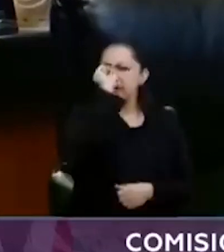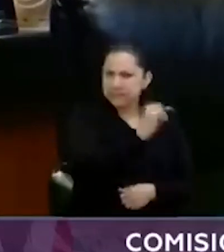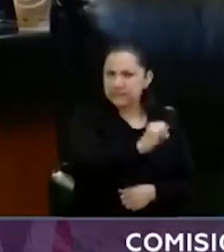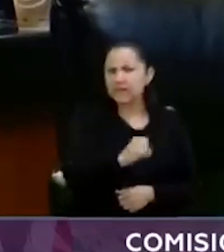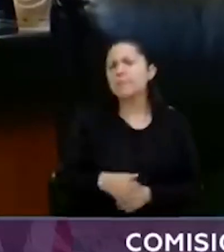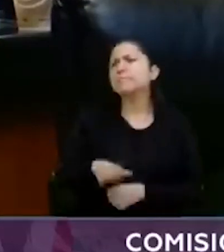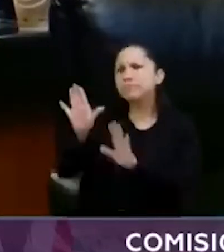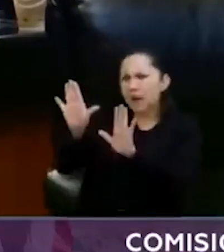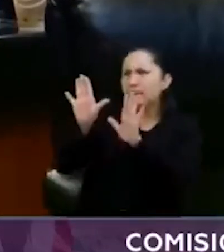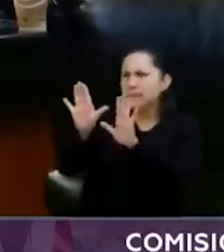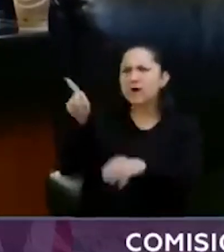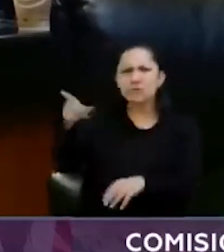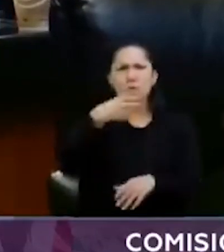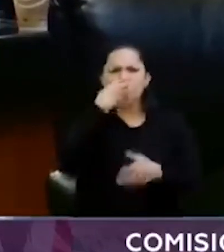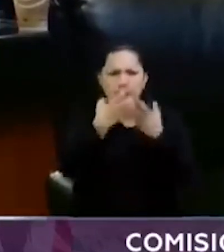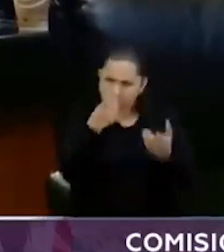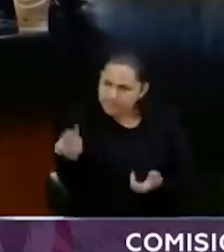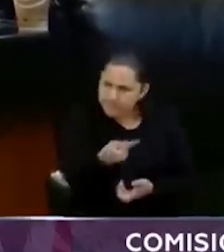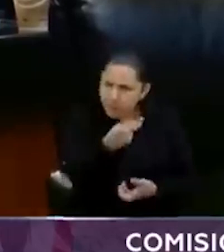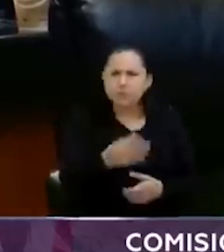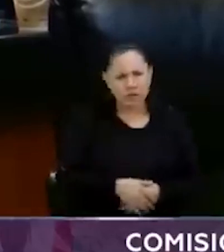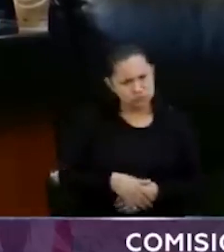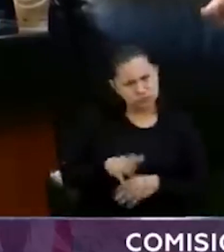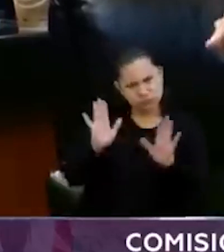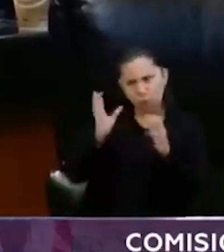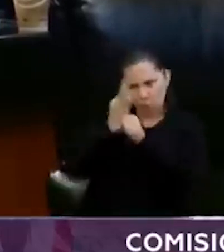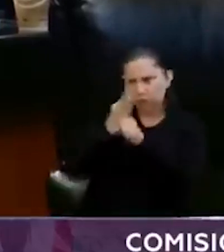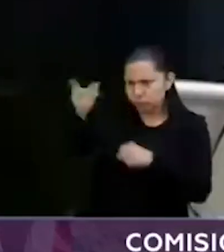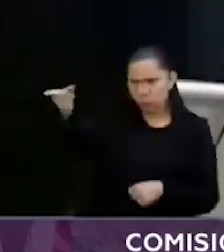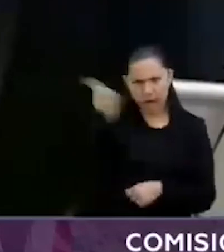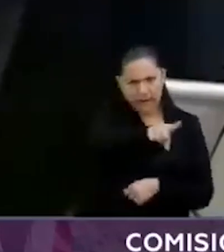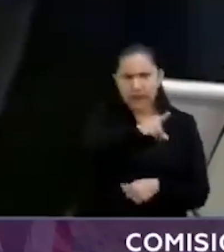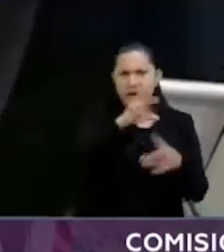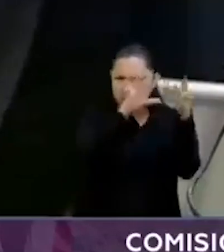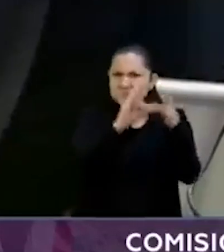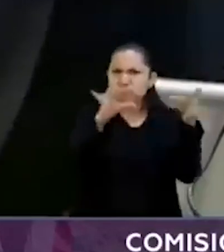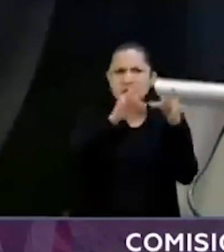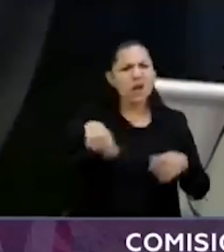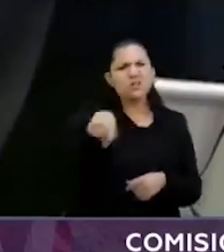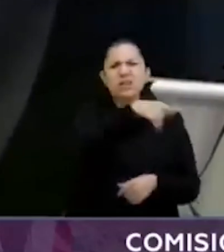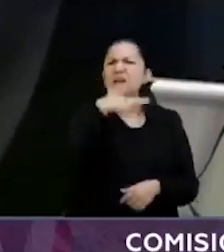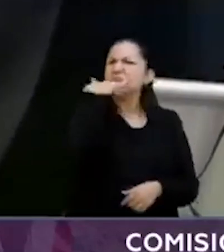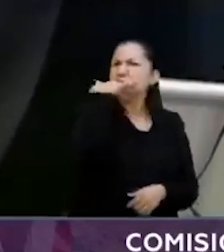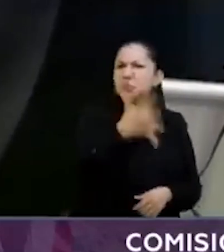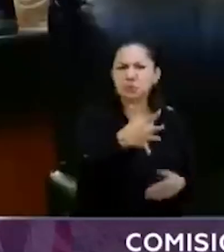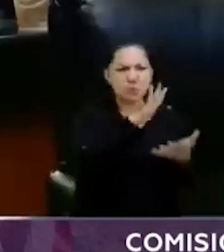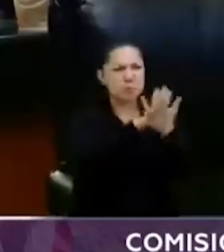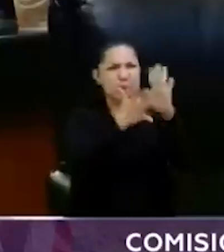changoleón organizado explíquele las cochinadas y la violencia que hubo en las